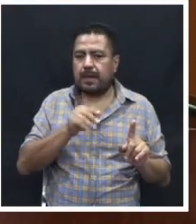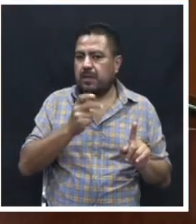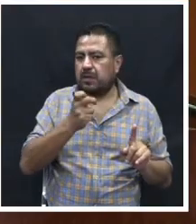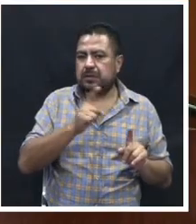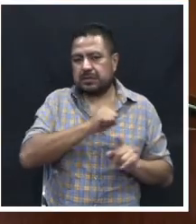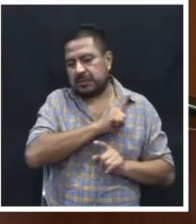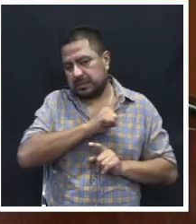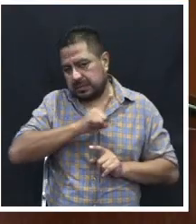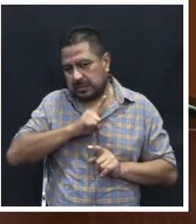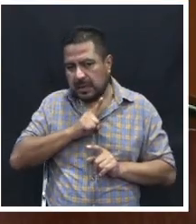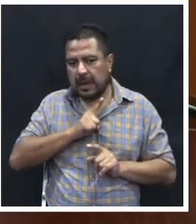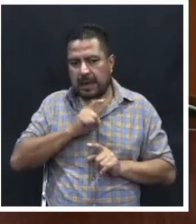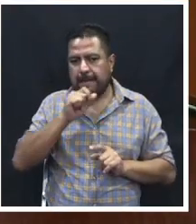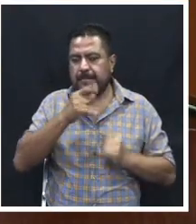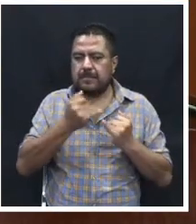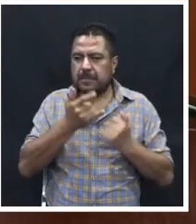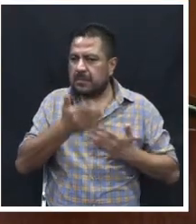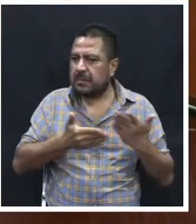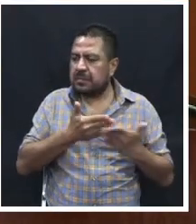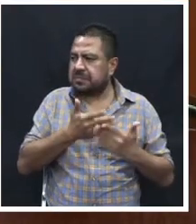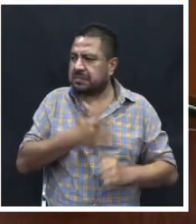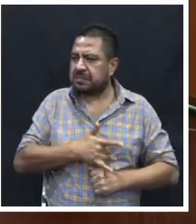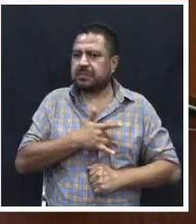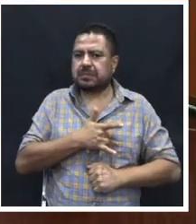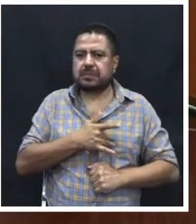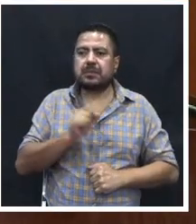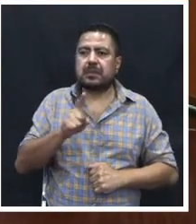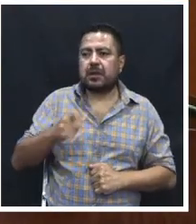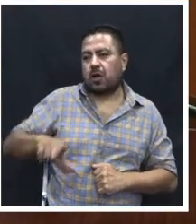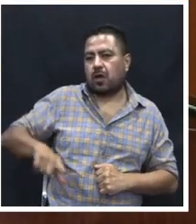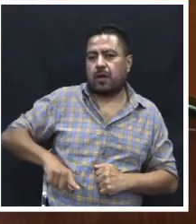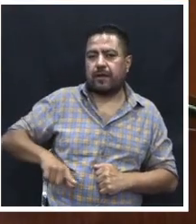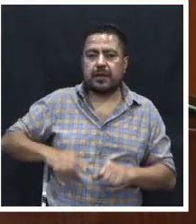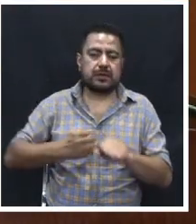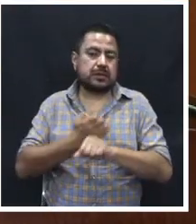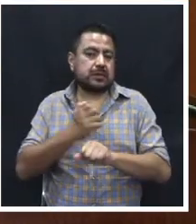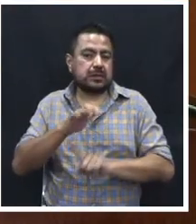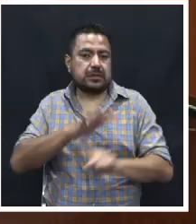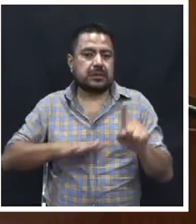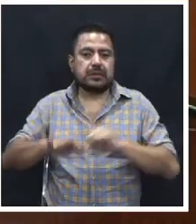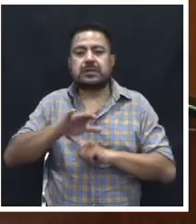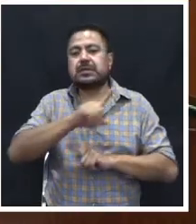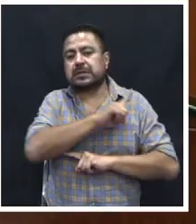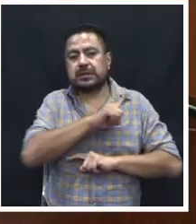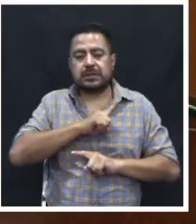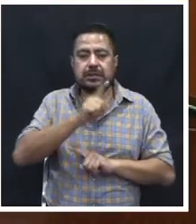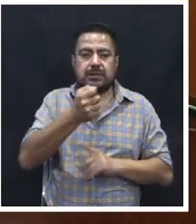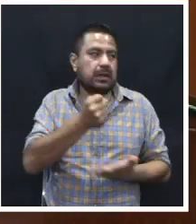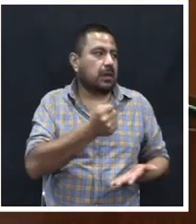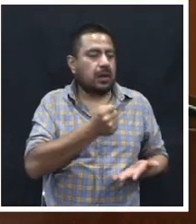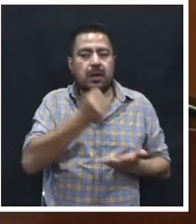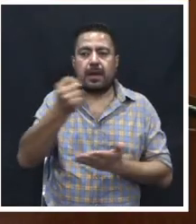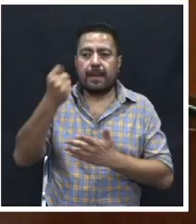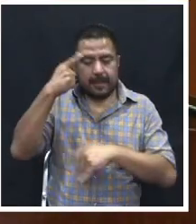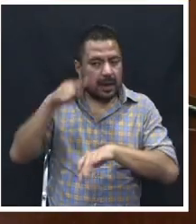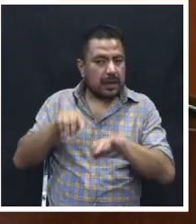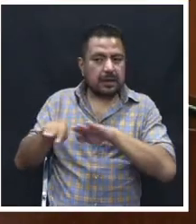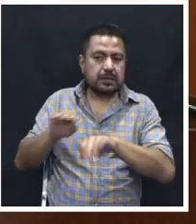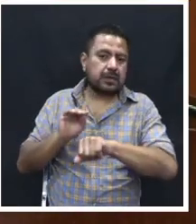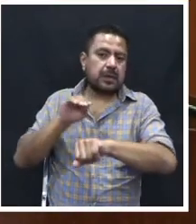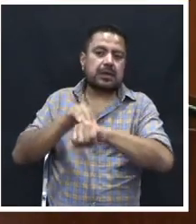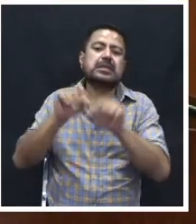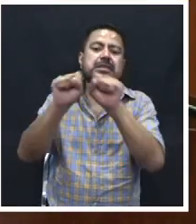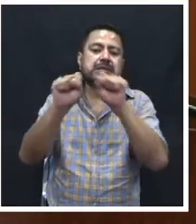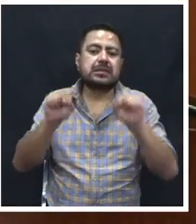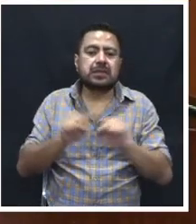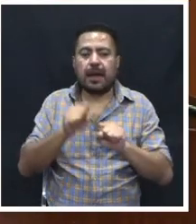debemos plantearnos también la pertinencia de que el gobierno de la entidad destine recursos para la operación de